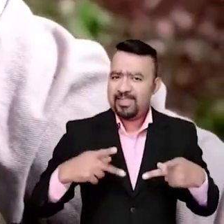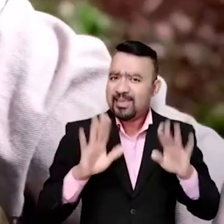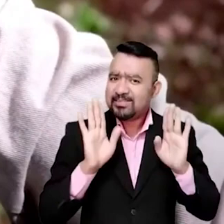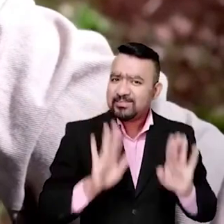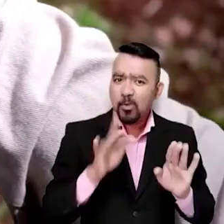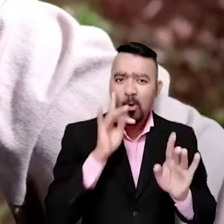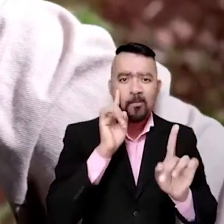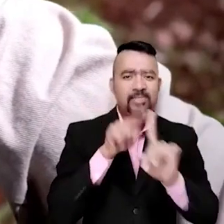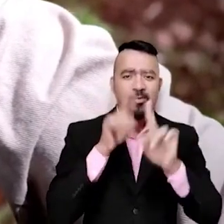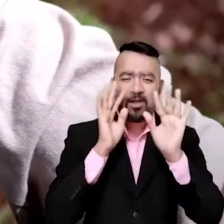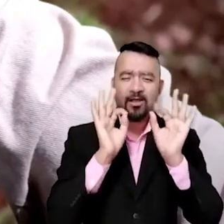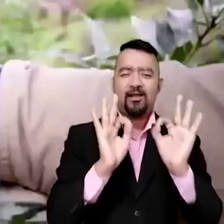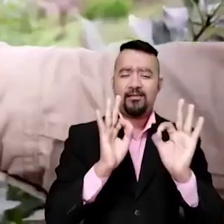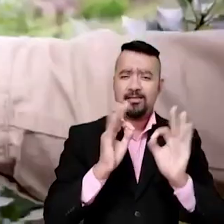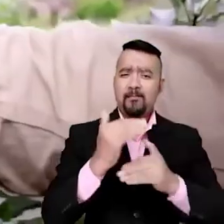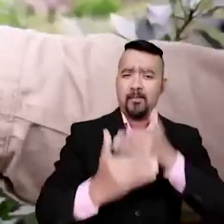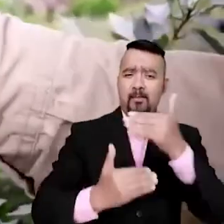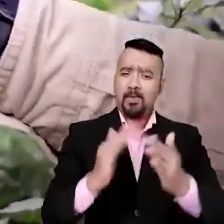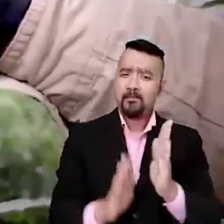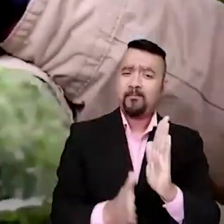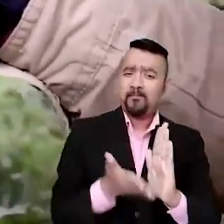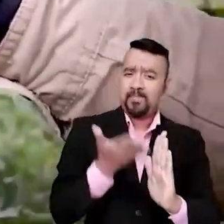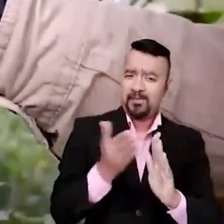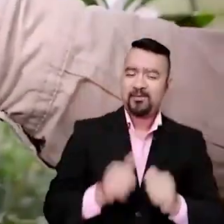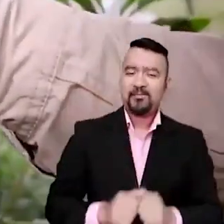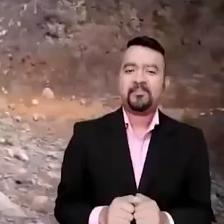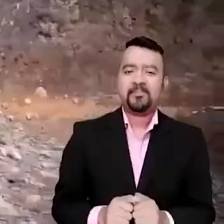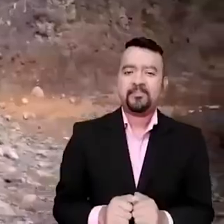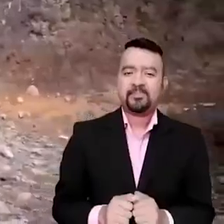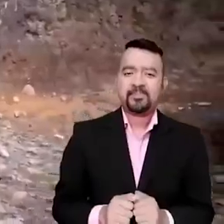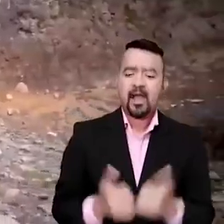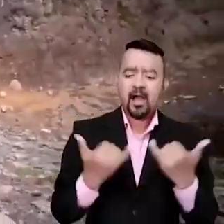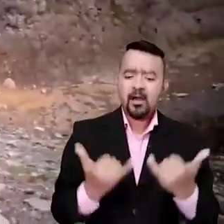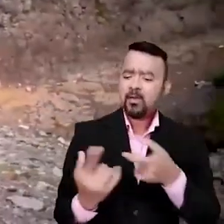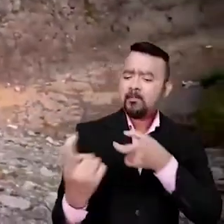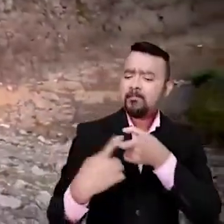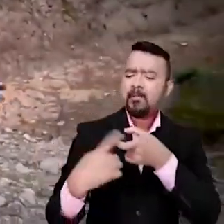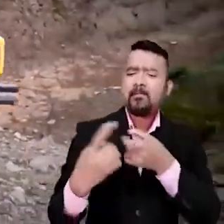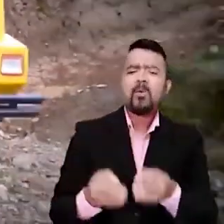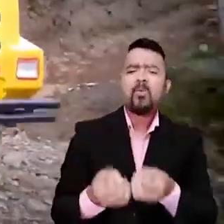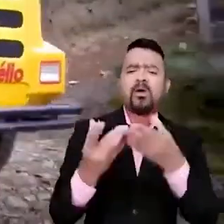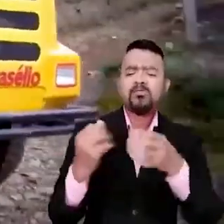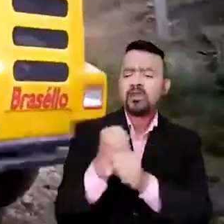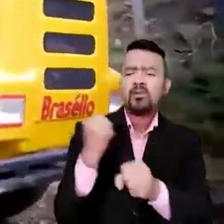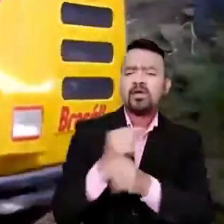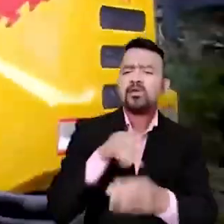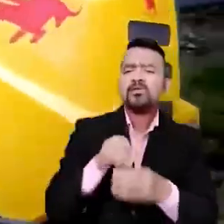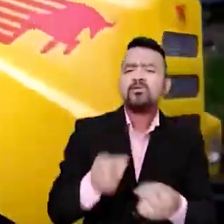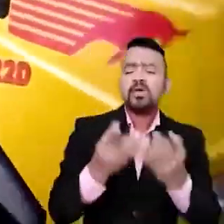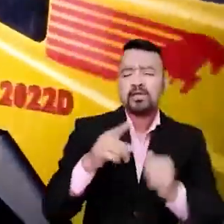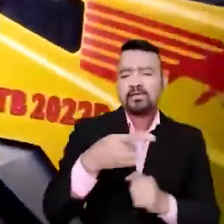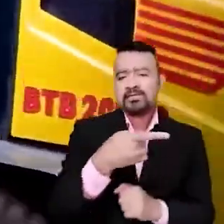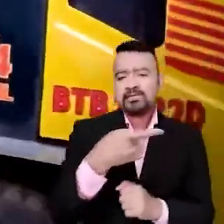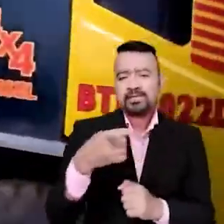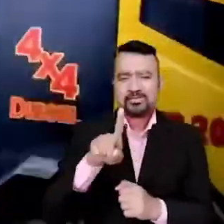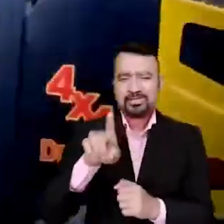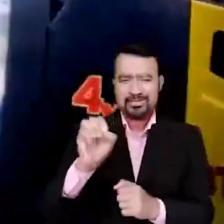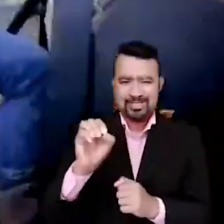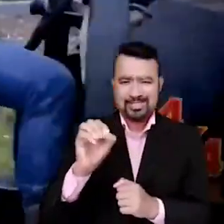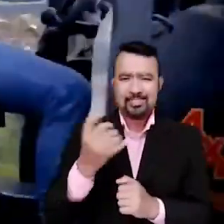nuestros colaboradores. Y hoy generamos alrededor de 160 empleos directos e